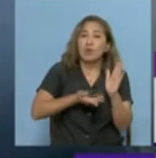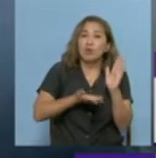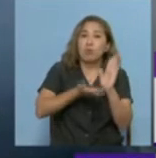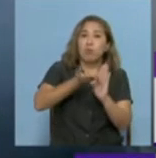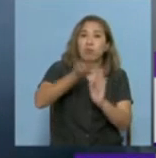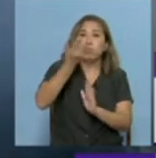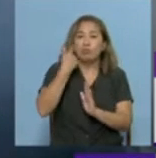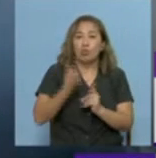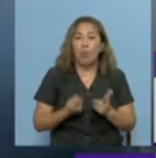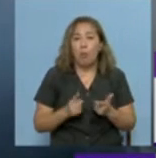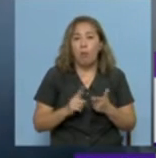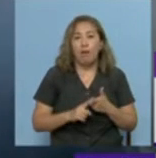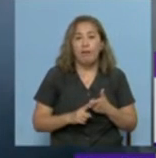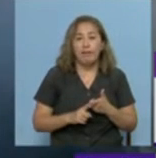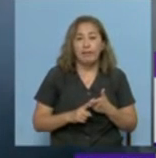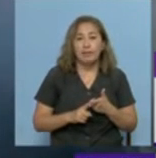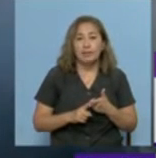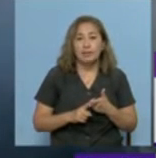pasos,